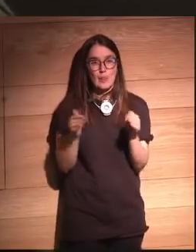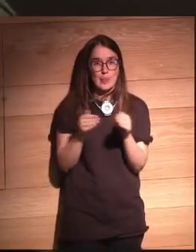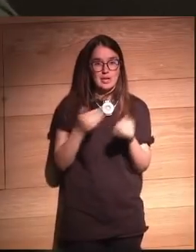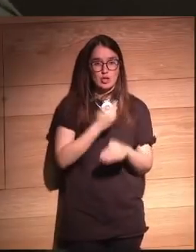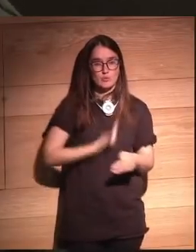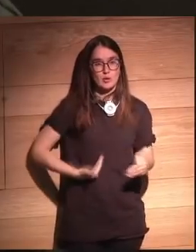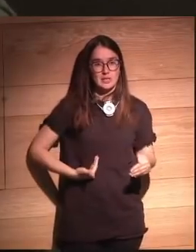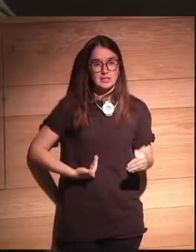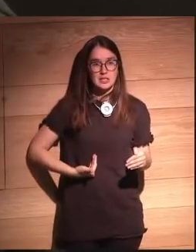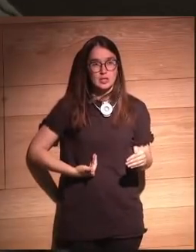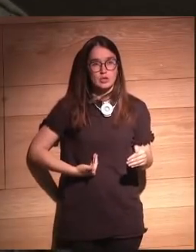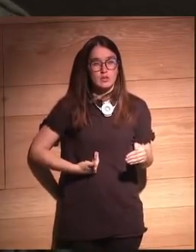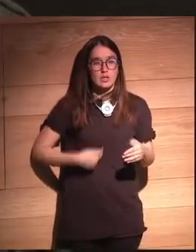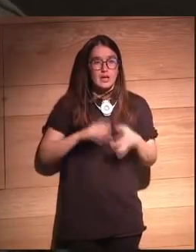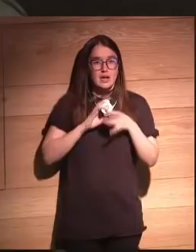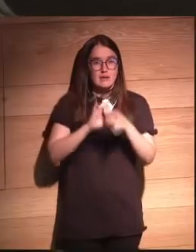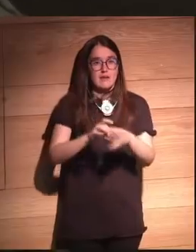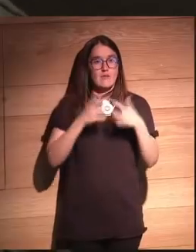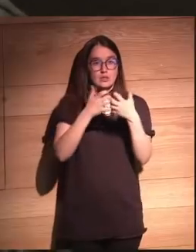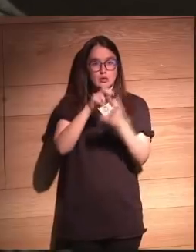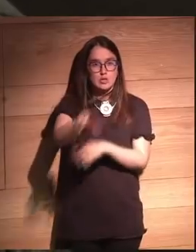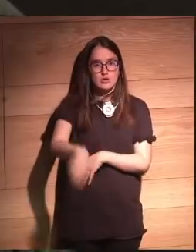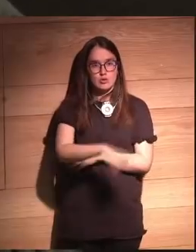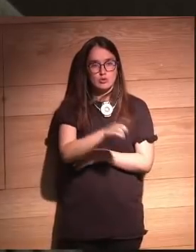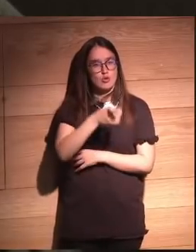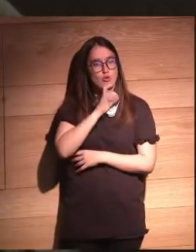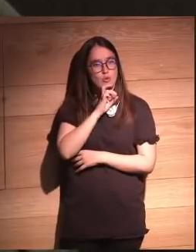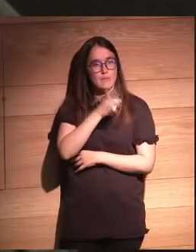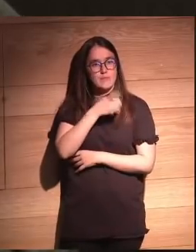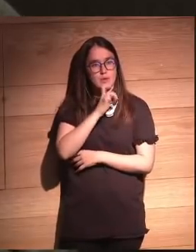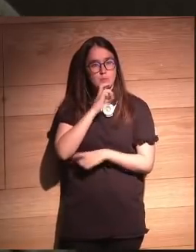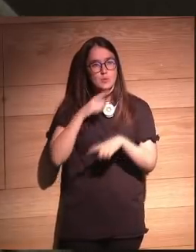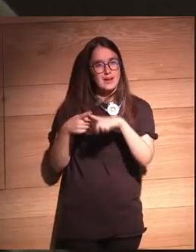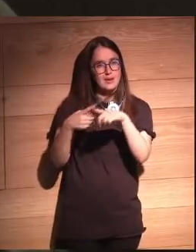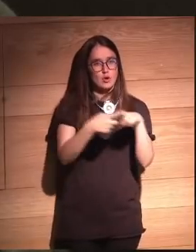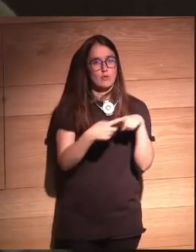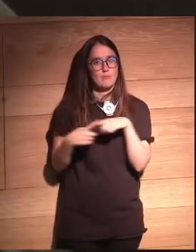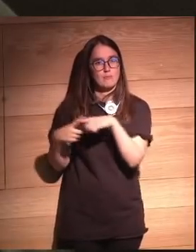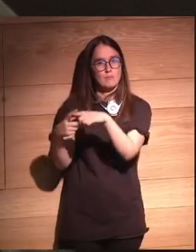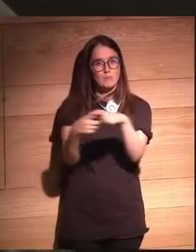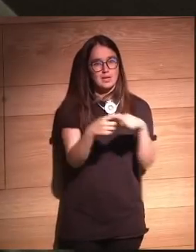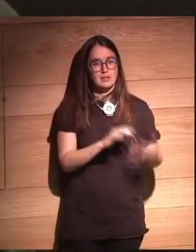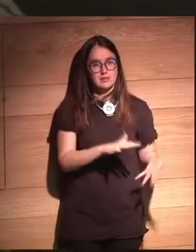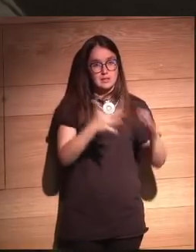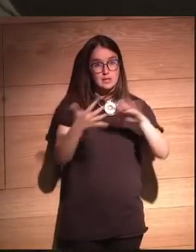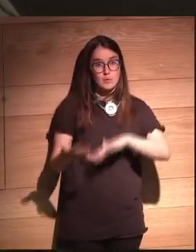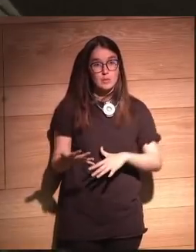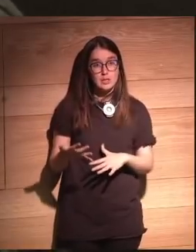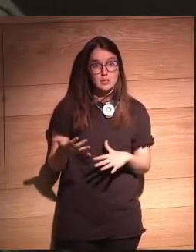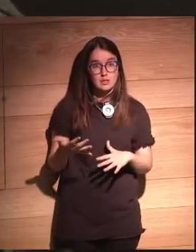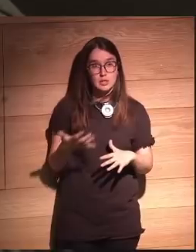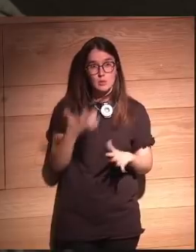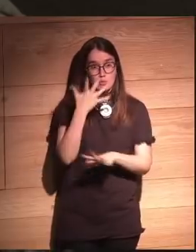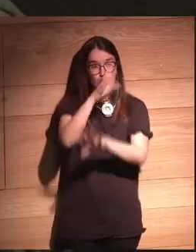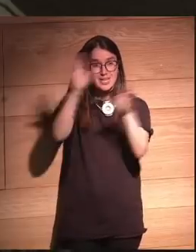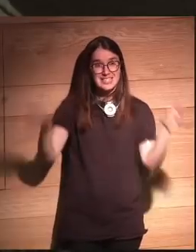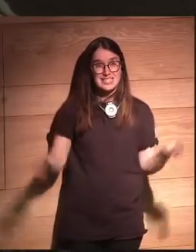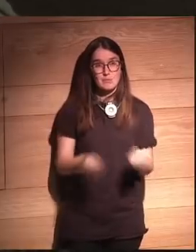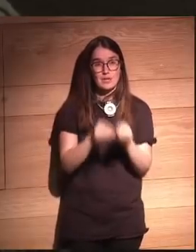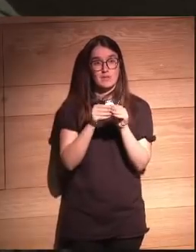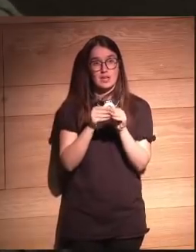son precisamente aliados en esa lucha. ¿Cómo los llevas a compartir esa transformación? Y por simplificar la